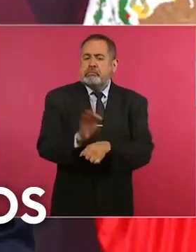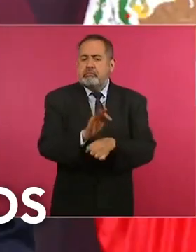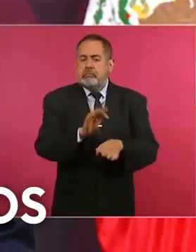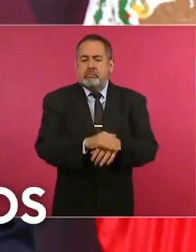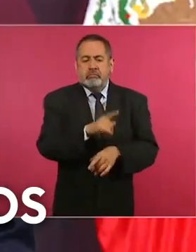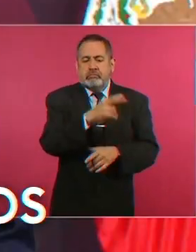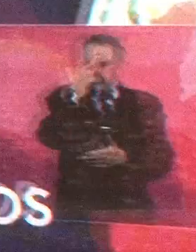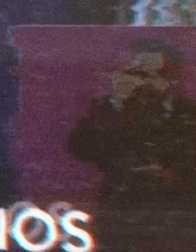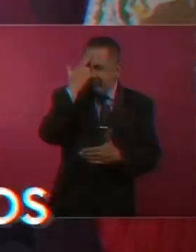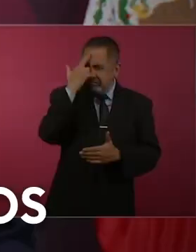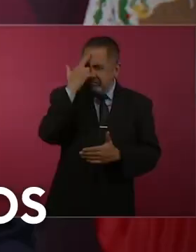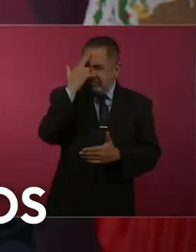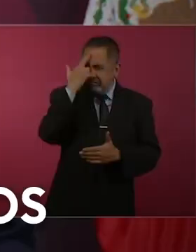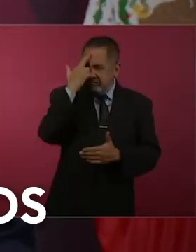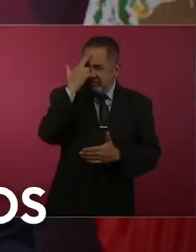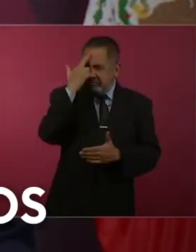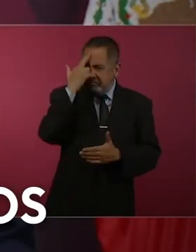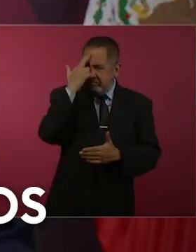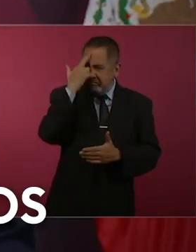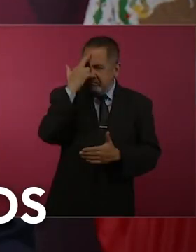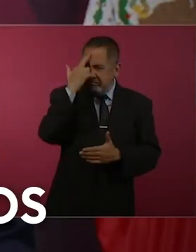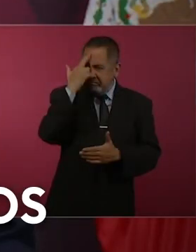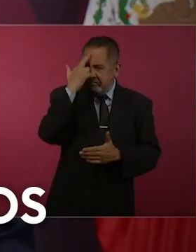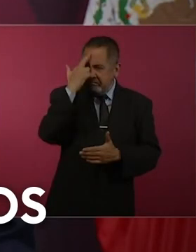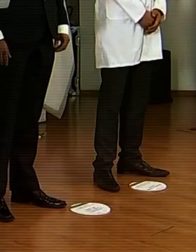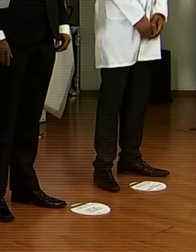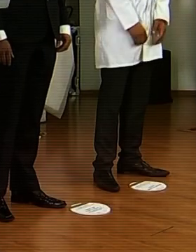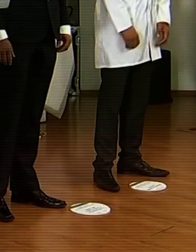violador de derechos humanos.